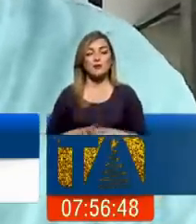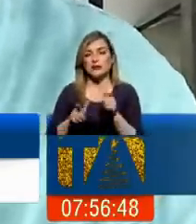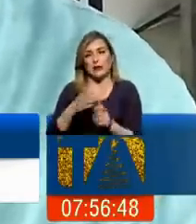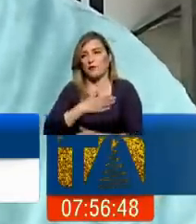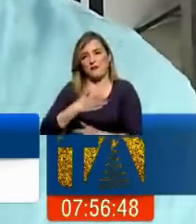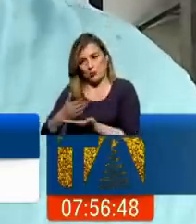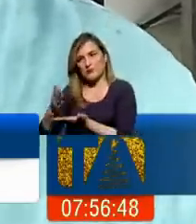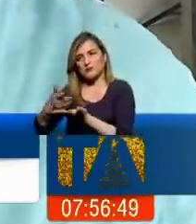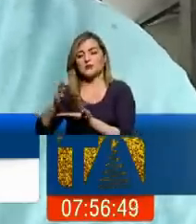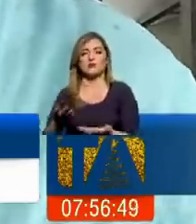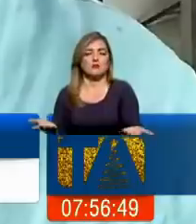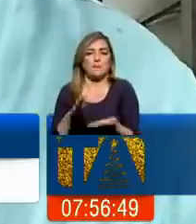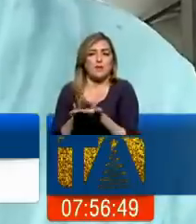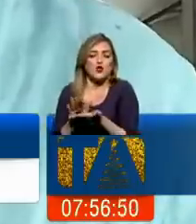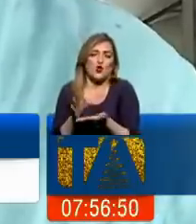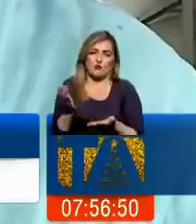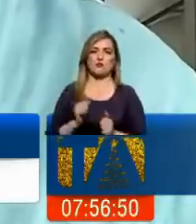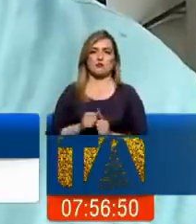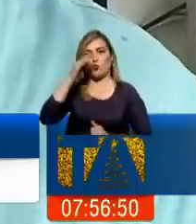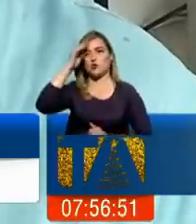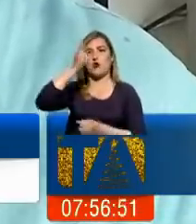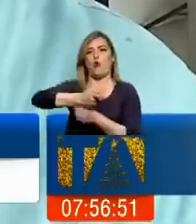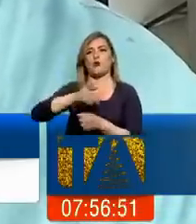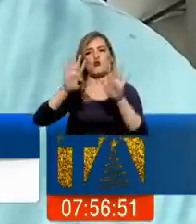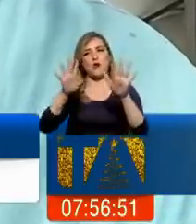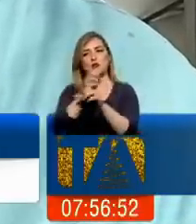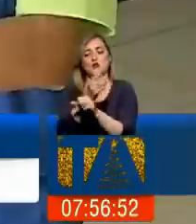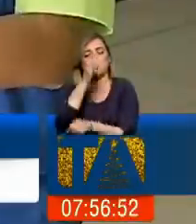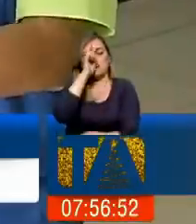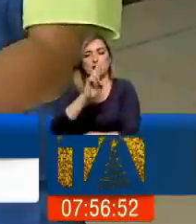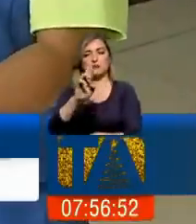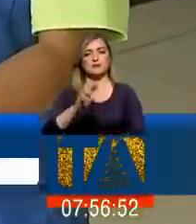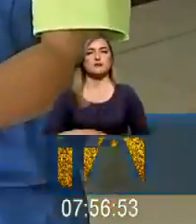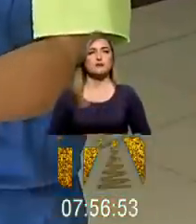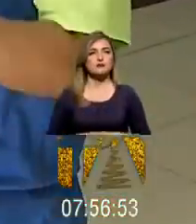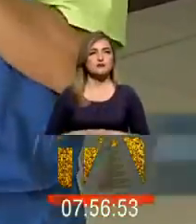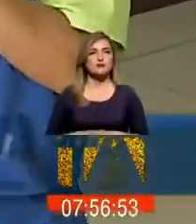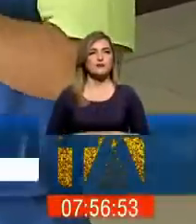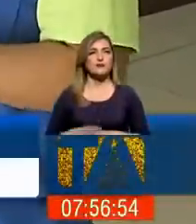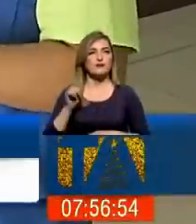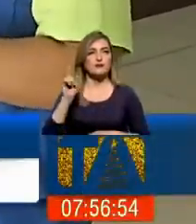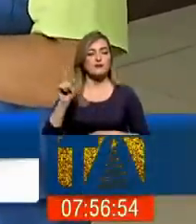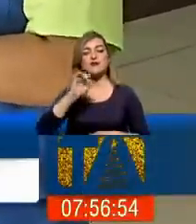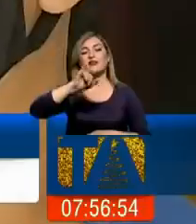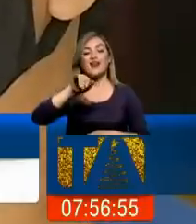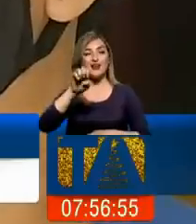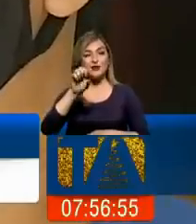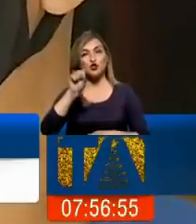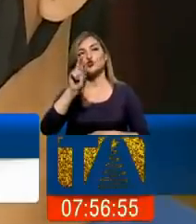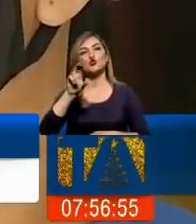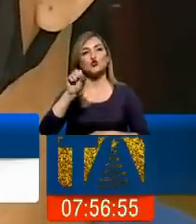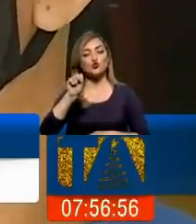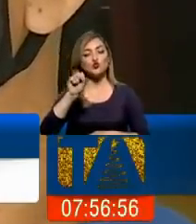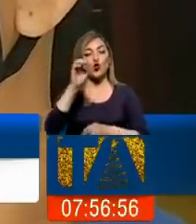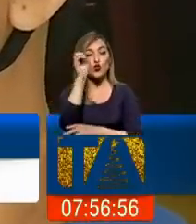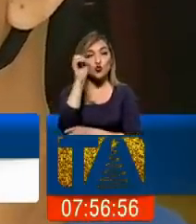que... Que disculpen, pero la disposición cantonal hay que respetarla. Jesús Santillán abrió su bar-restaurante en octubre pasado.